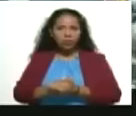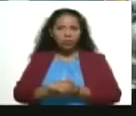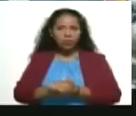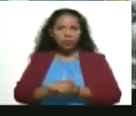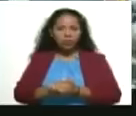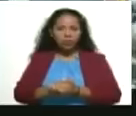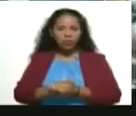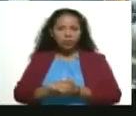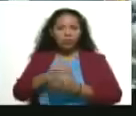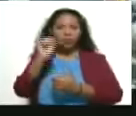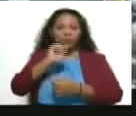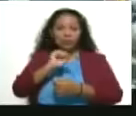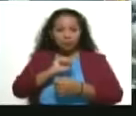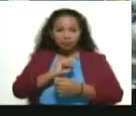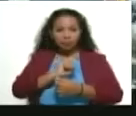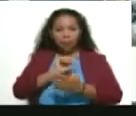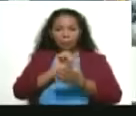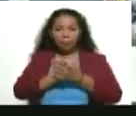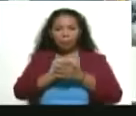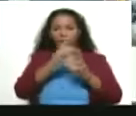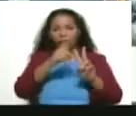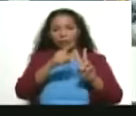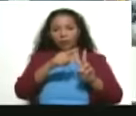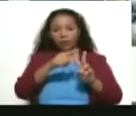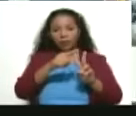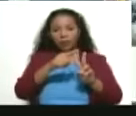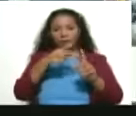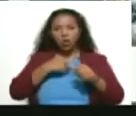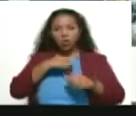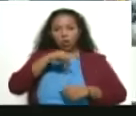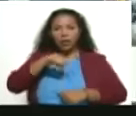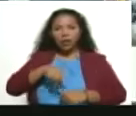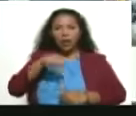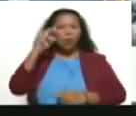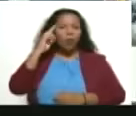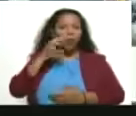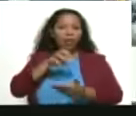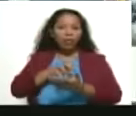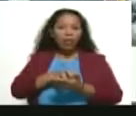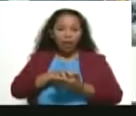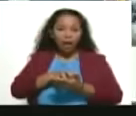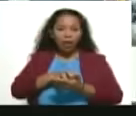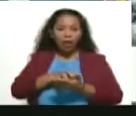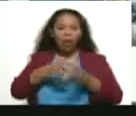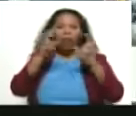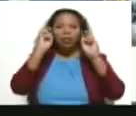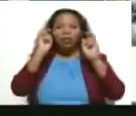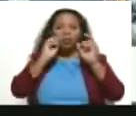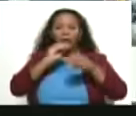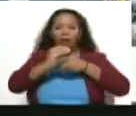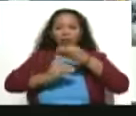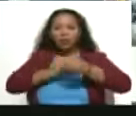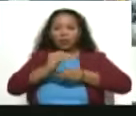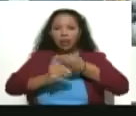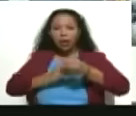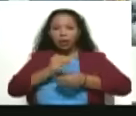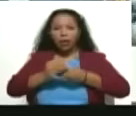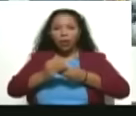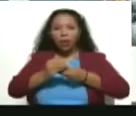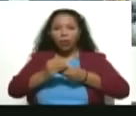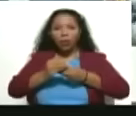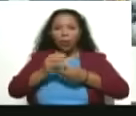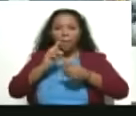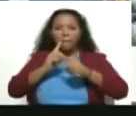Así es, amigos de Venezolana de Televisión. A esta hora hacemos el contacto del Estado Bolívar en el marco de lo que ha sido la realización de este gran